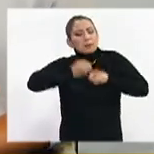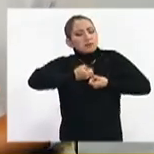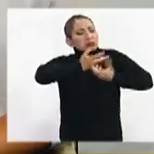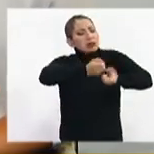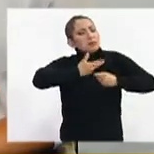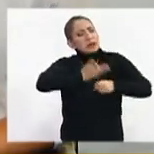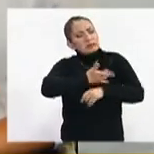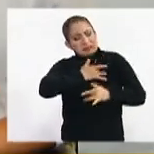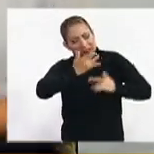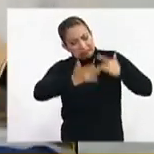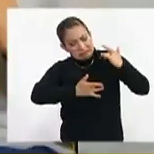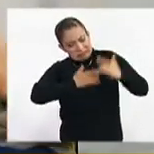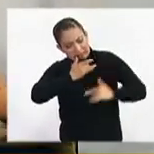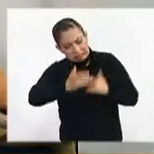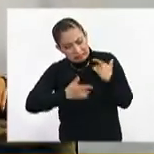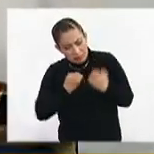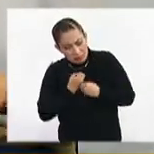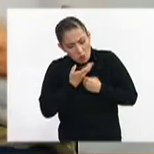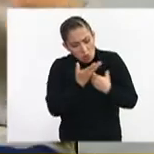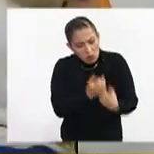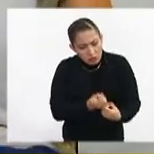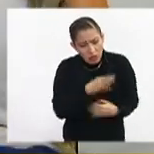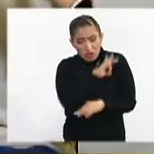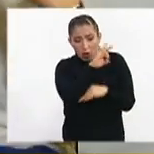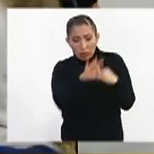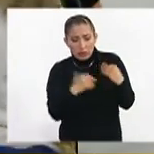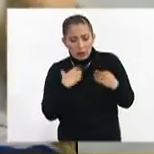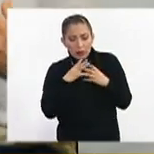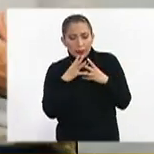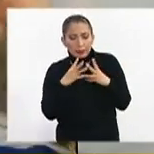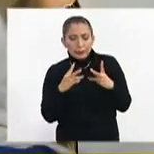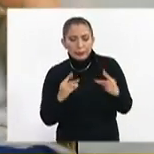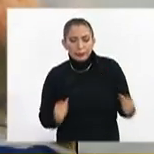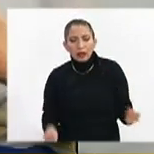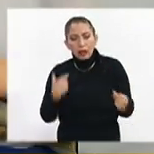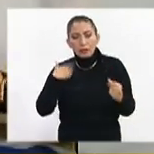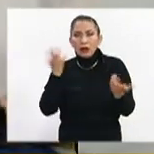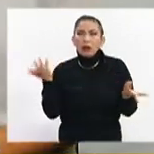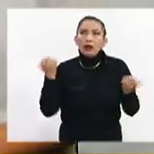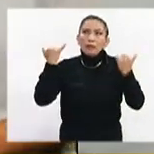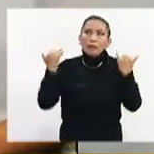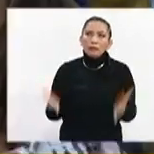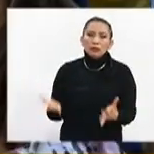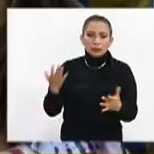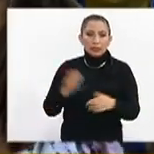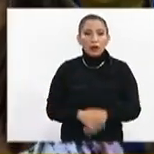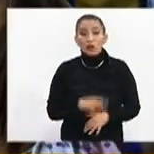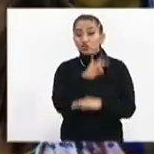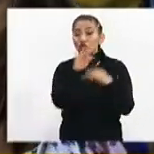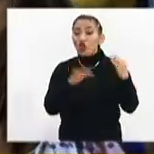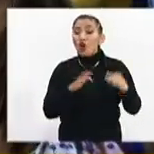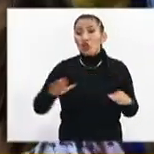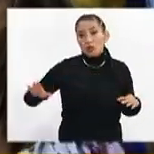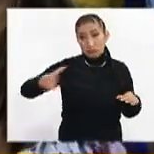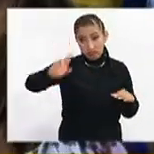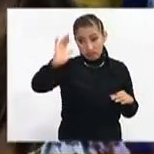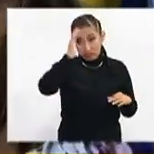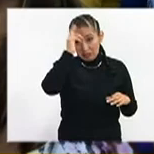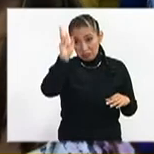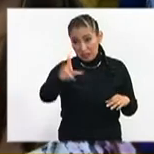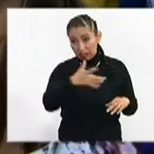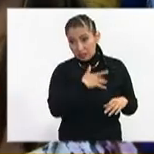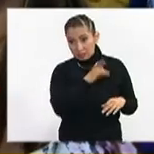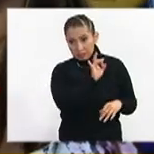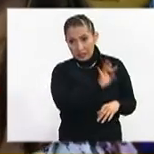que está pasando, ¿no? Que nos desahoguemos y que nos quitemos esas bolas de encima que traemos todos. Todos, hay que reconocer,